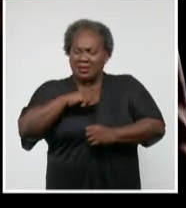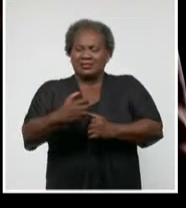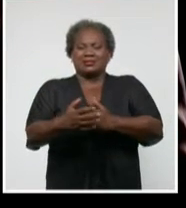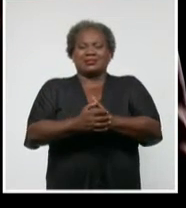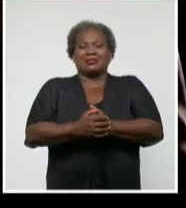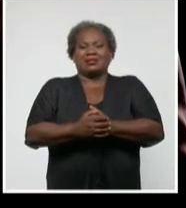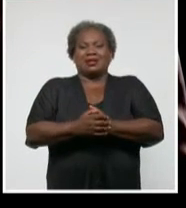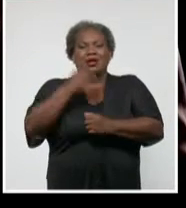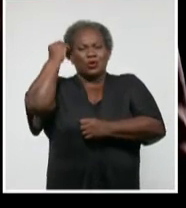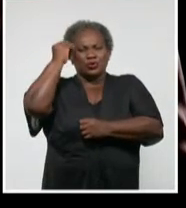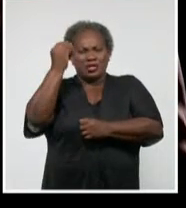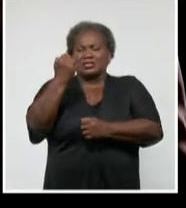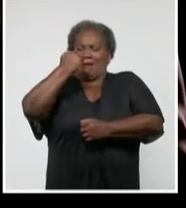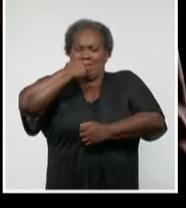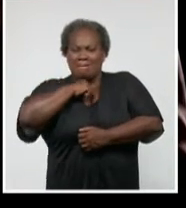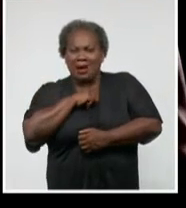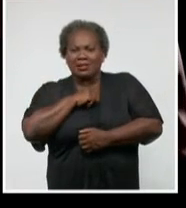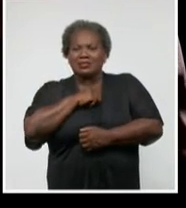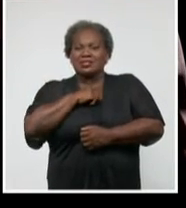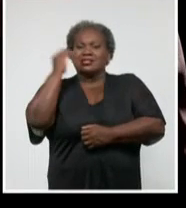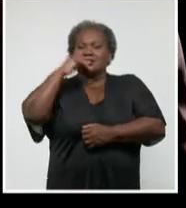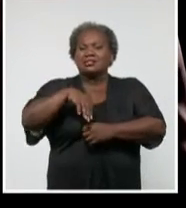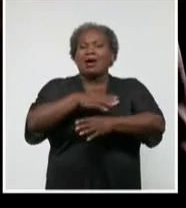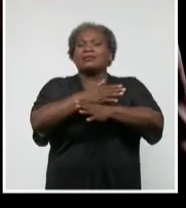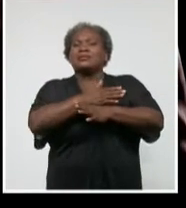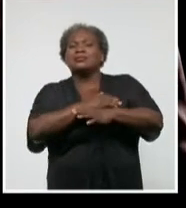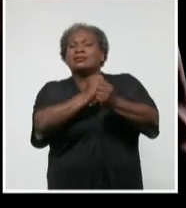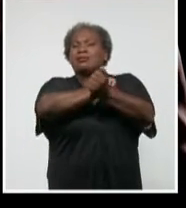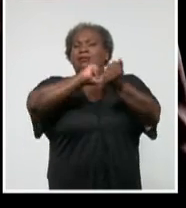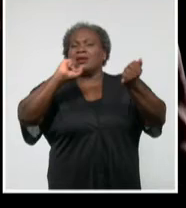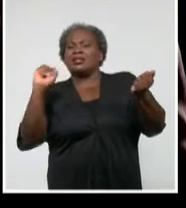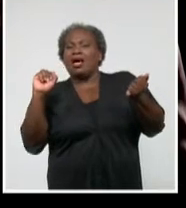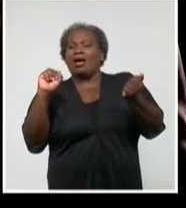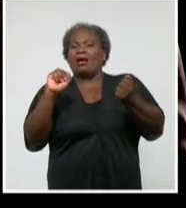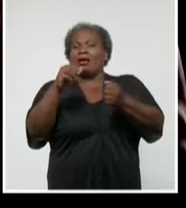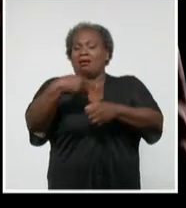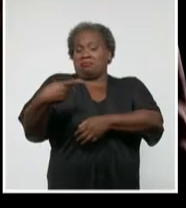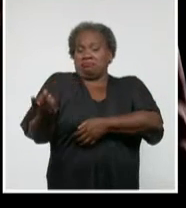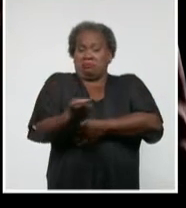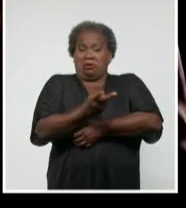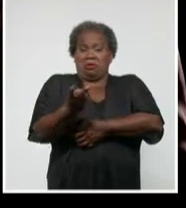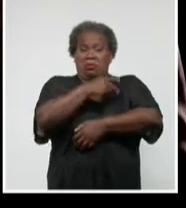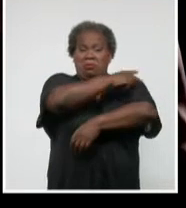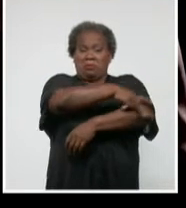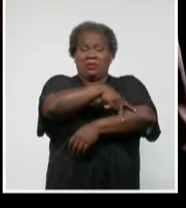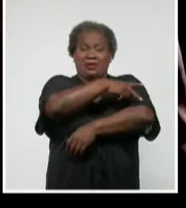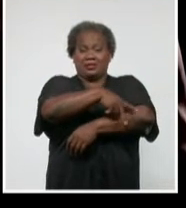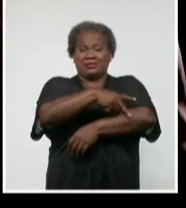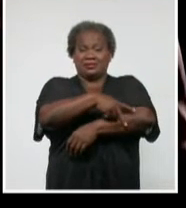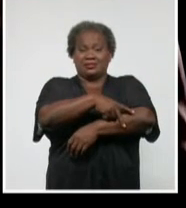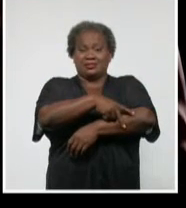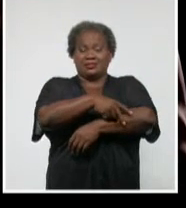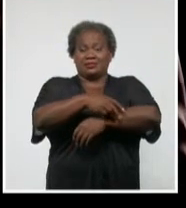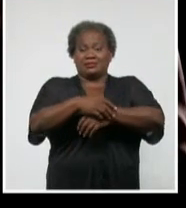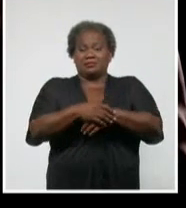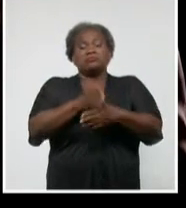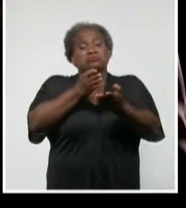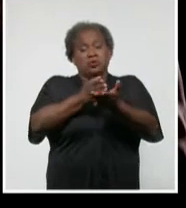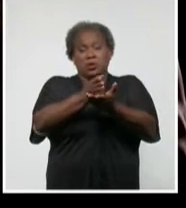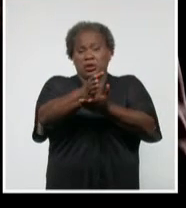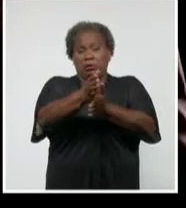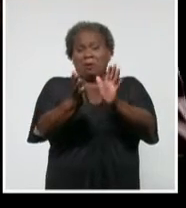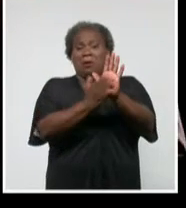de lo que significa la libertad, la soberanía de nuestros pueblos y por tanto seguimos